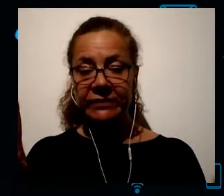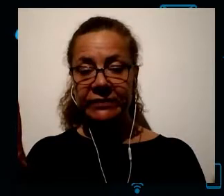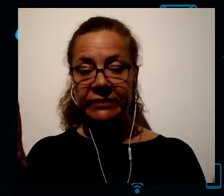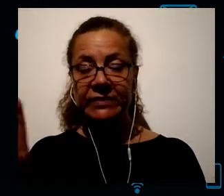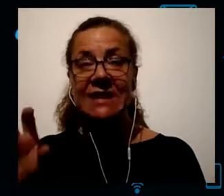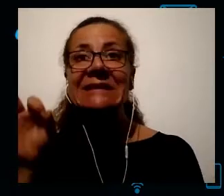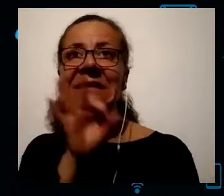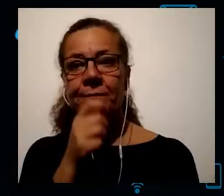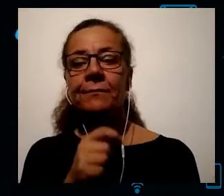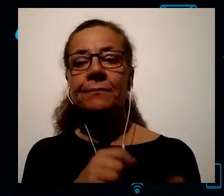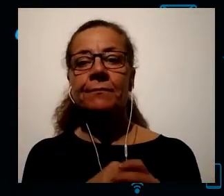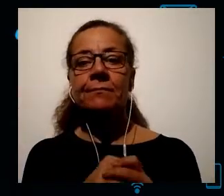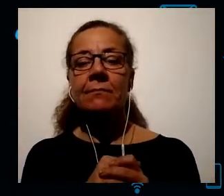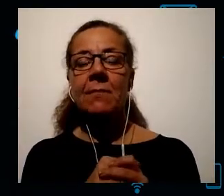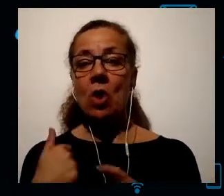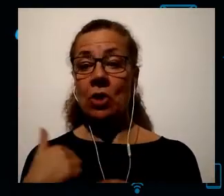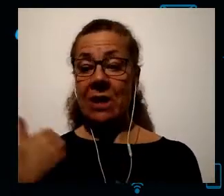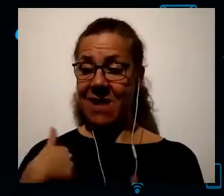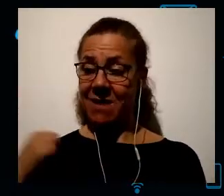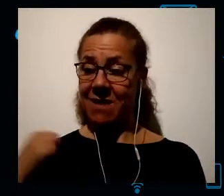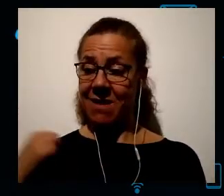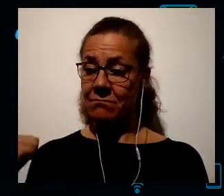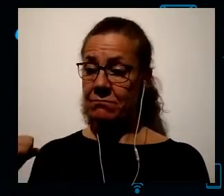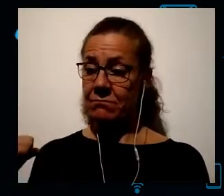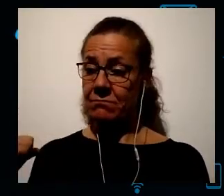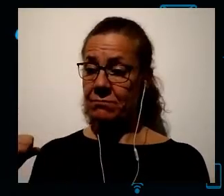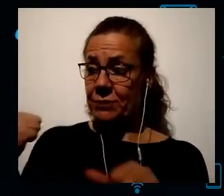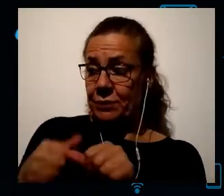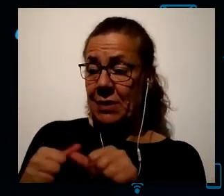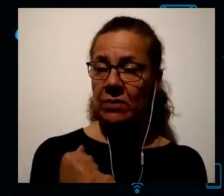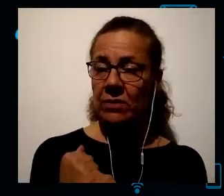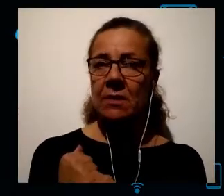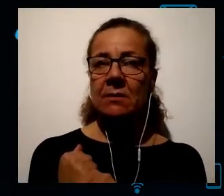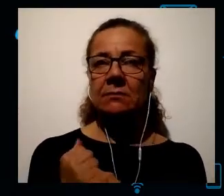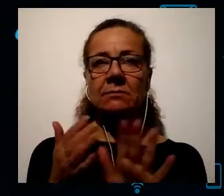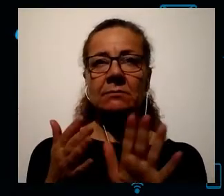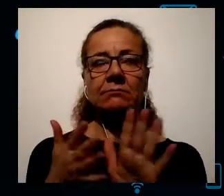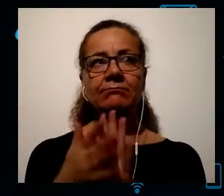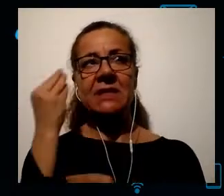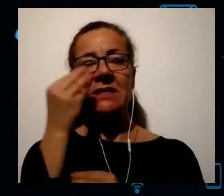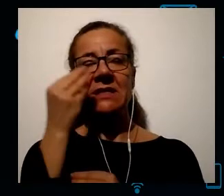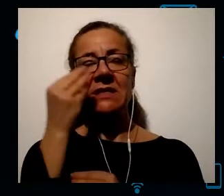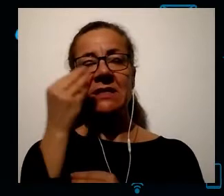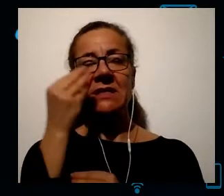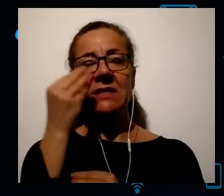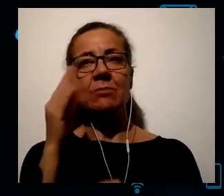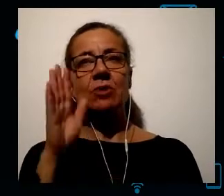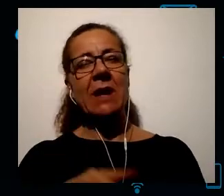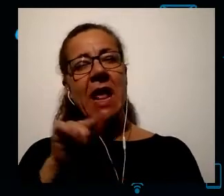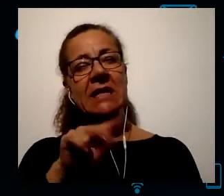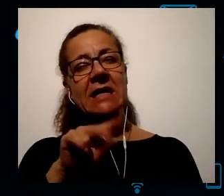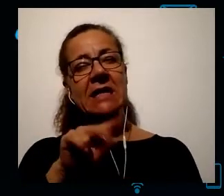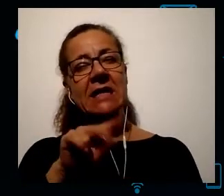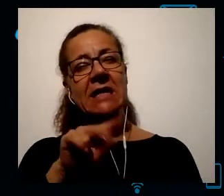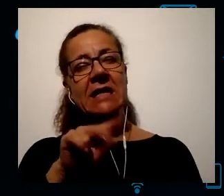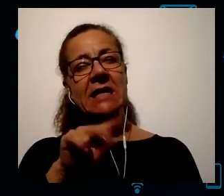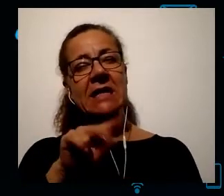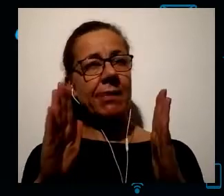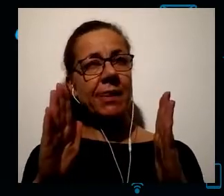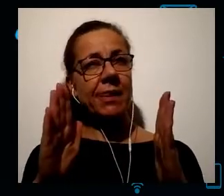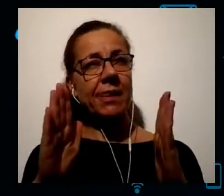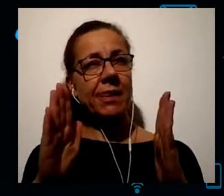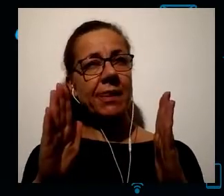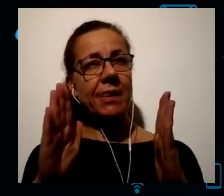que se lleva trabajando lo que está pensando es bueno para para afrontar este nuevo milenio con éxito qué competencias necesitamos como